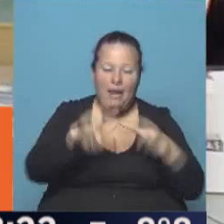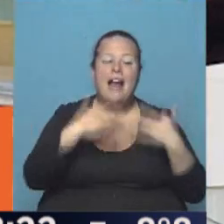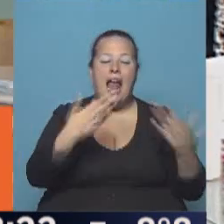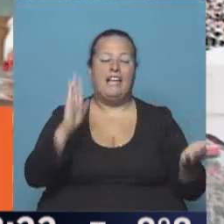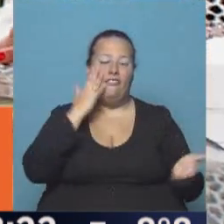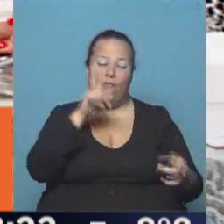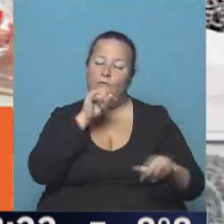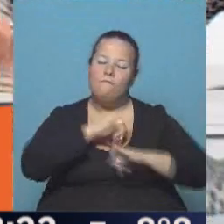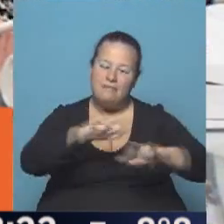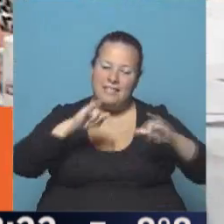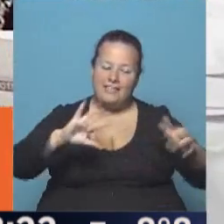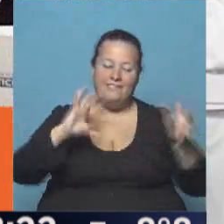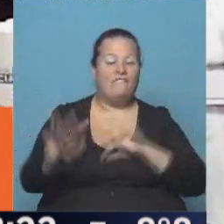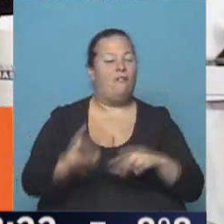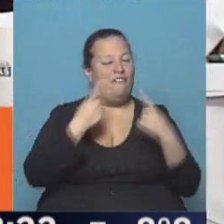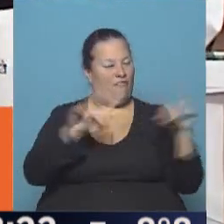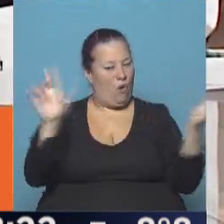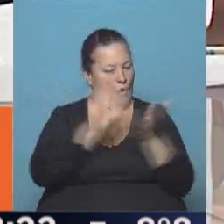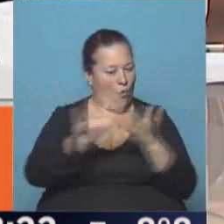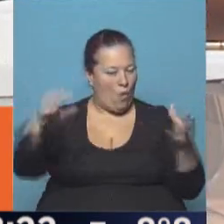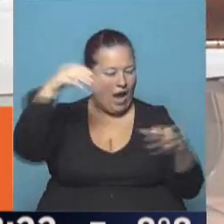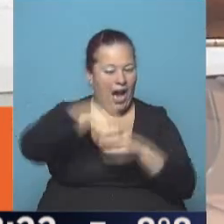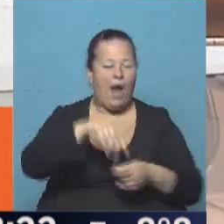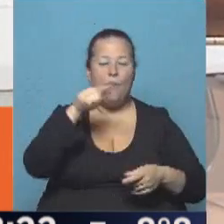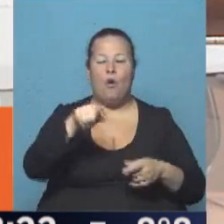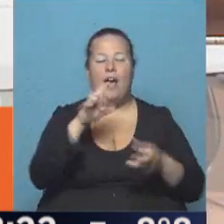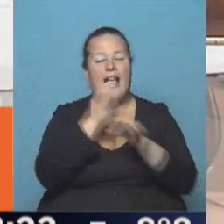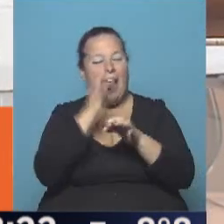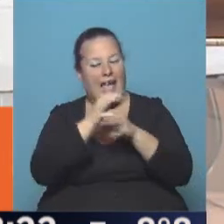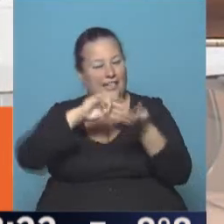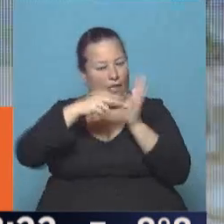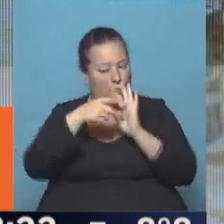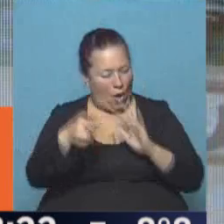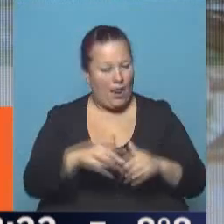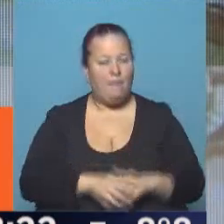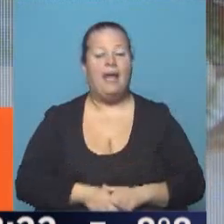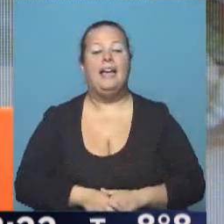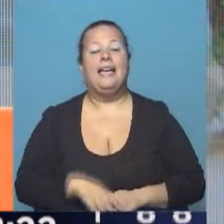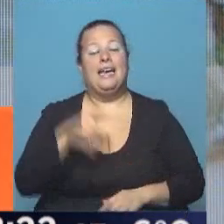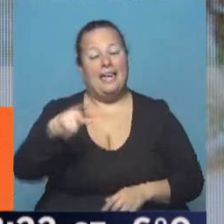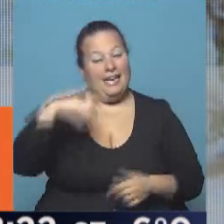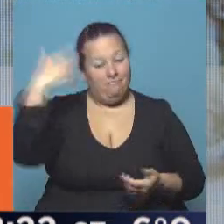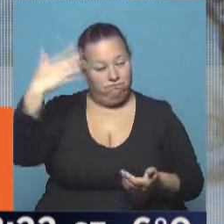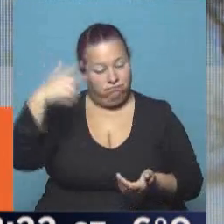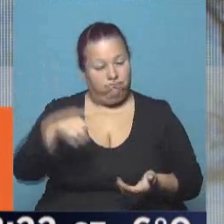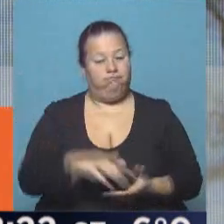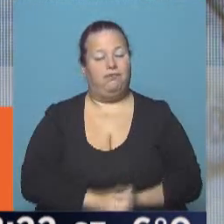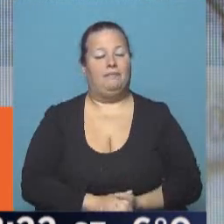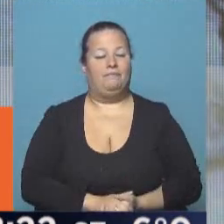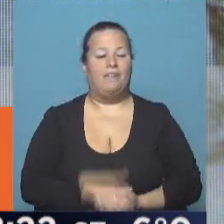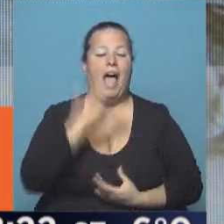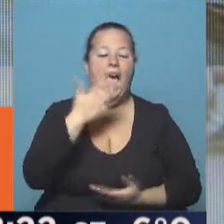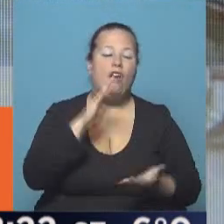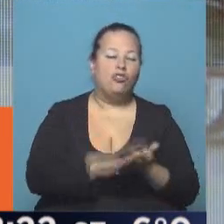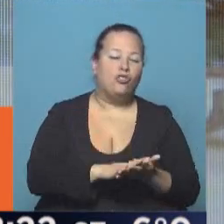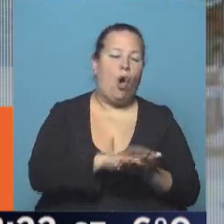que es como un condimento nuevo dentro de estos tipos de conflictos. Y este discurso que habla sobre